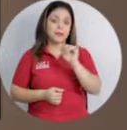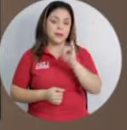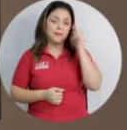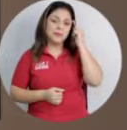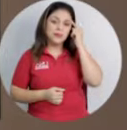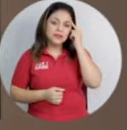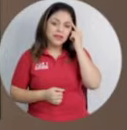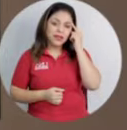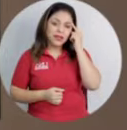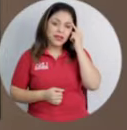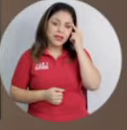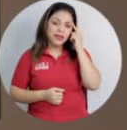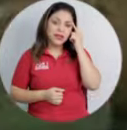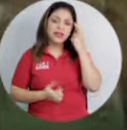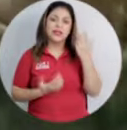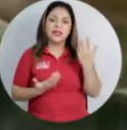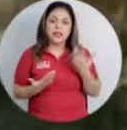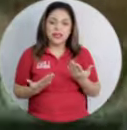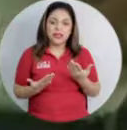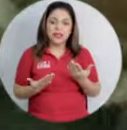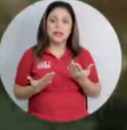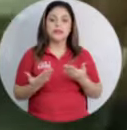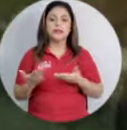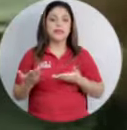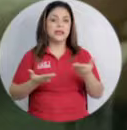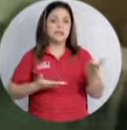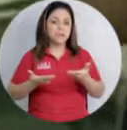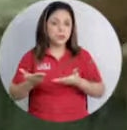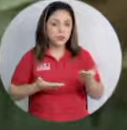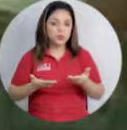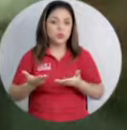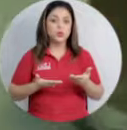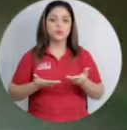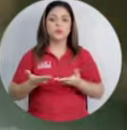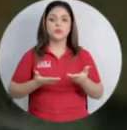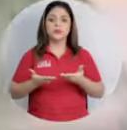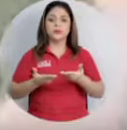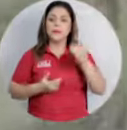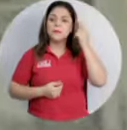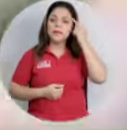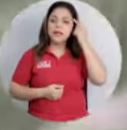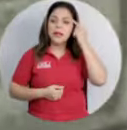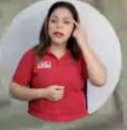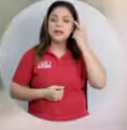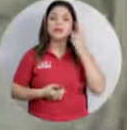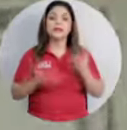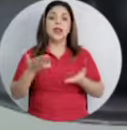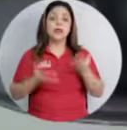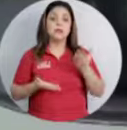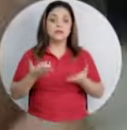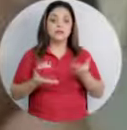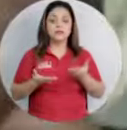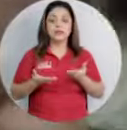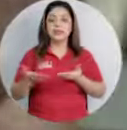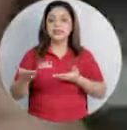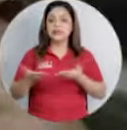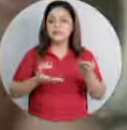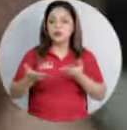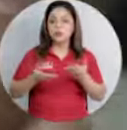en todo lo que es la parte de servicios, que pueden